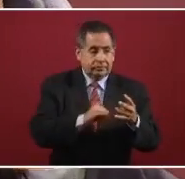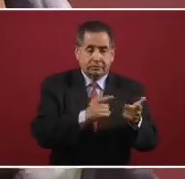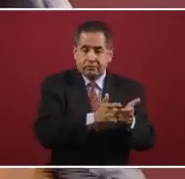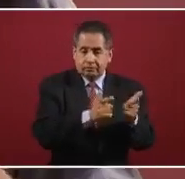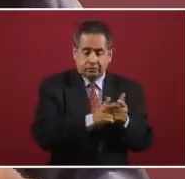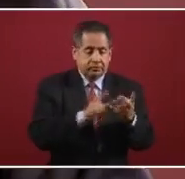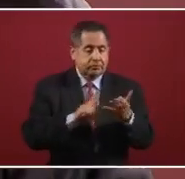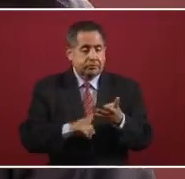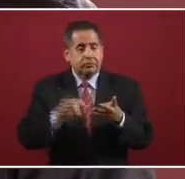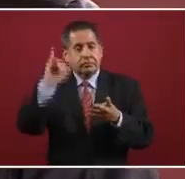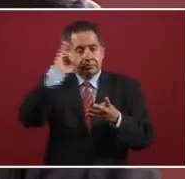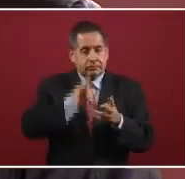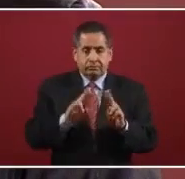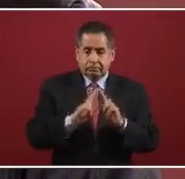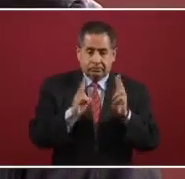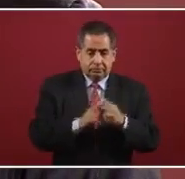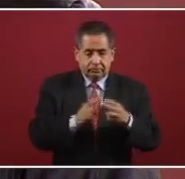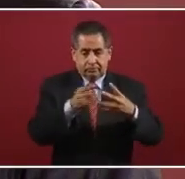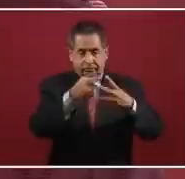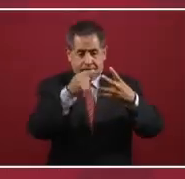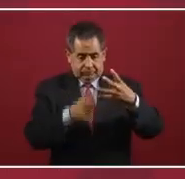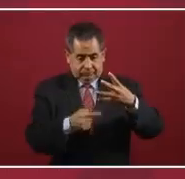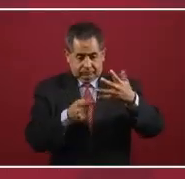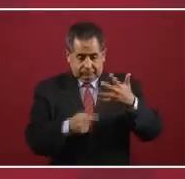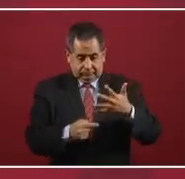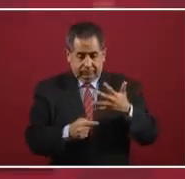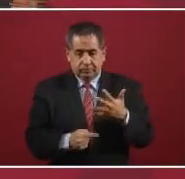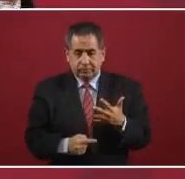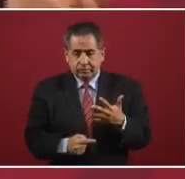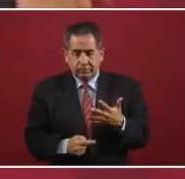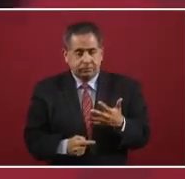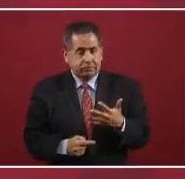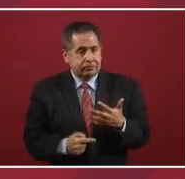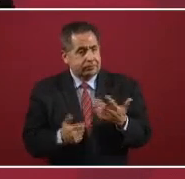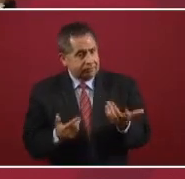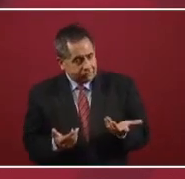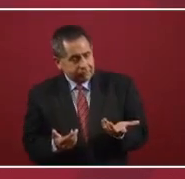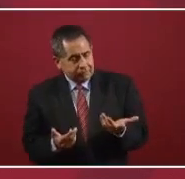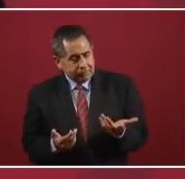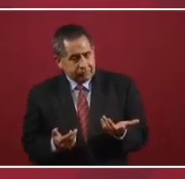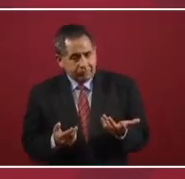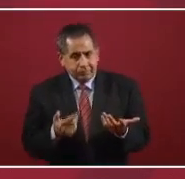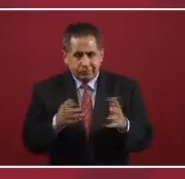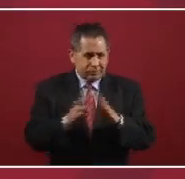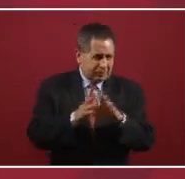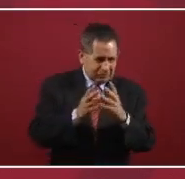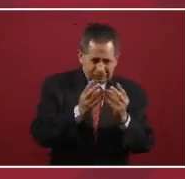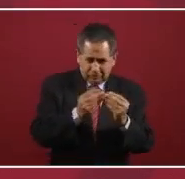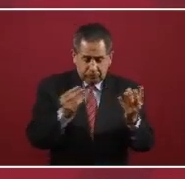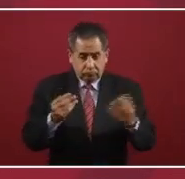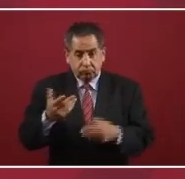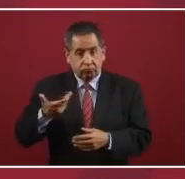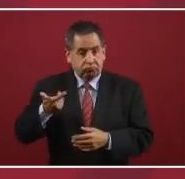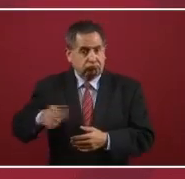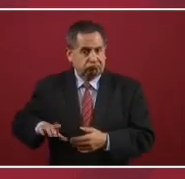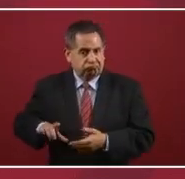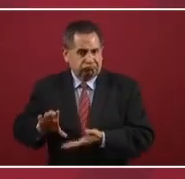departamento, jefes de unidad, y cuando se tenía mucho dinero,